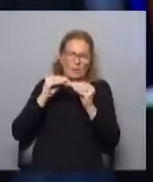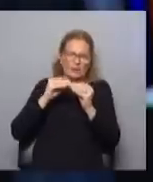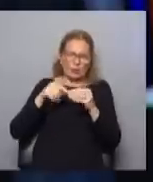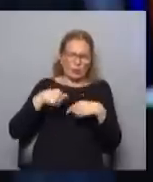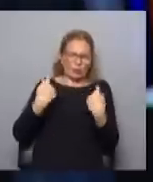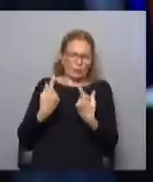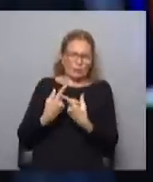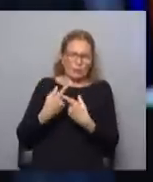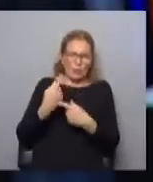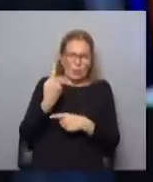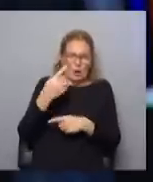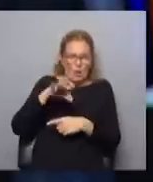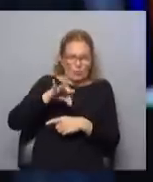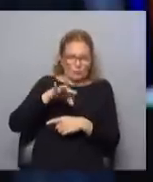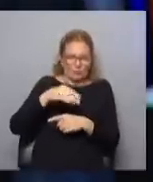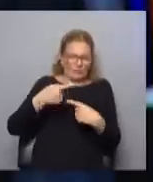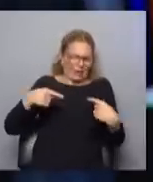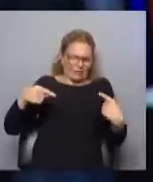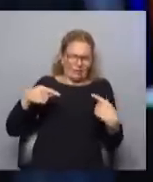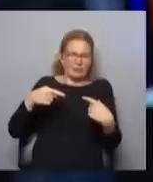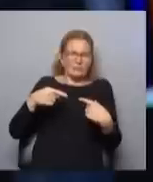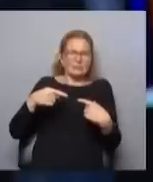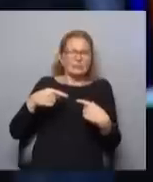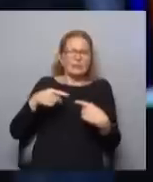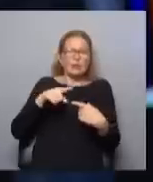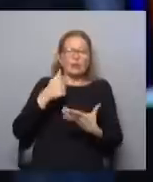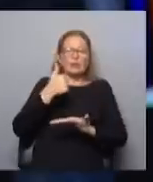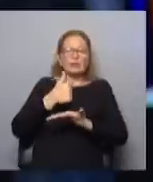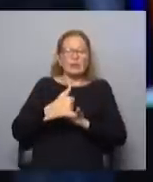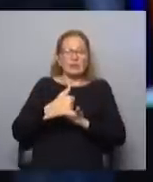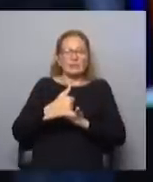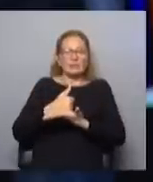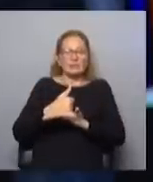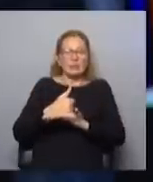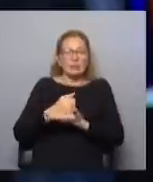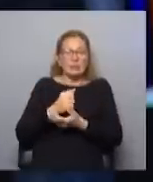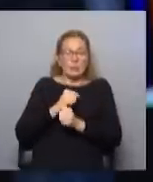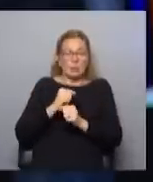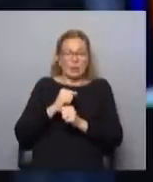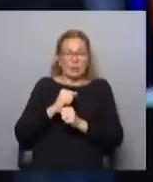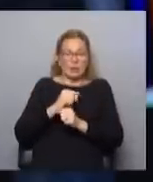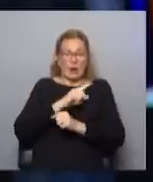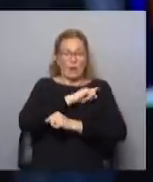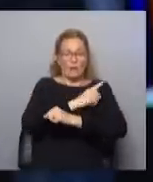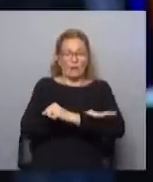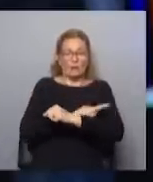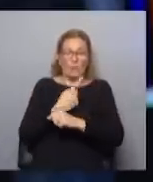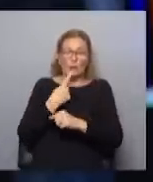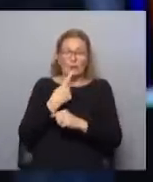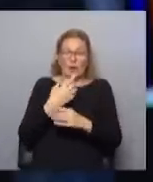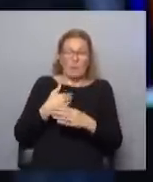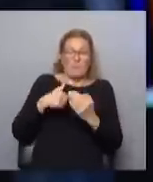una oportunidad de desde donde nos toca estar de potenciar nuestra fuerza política